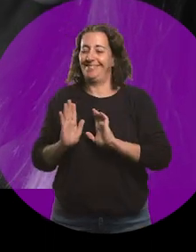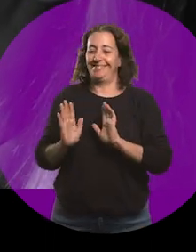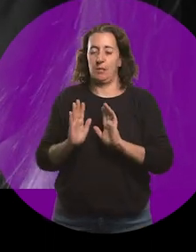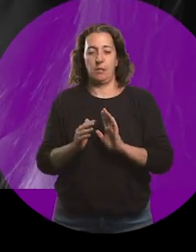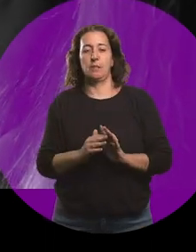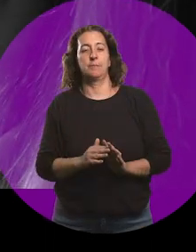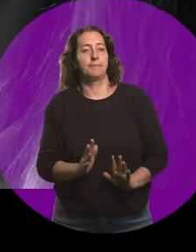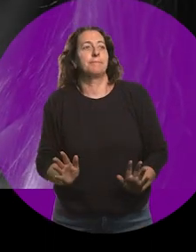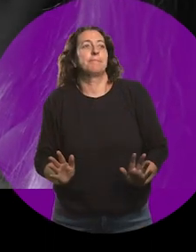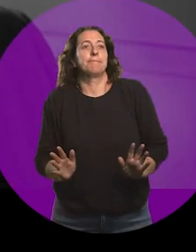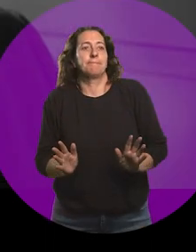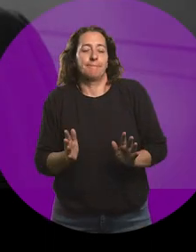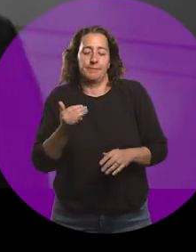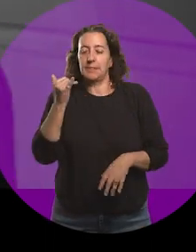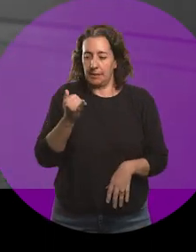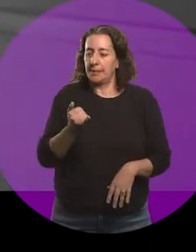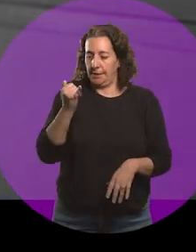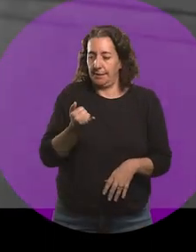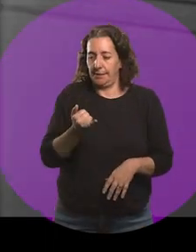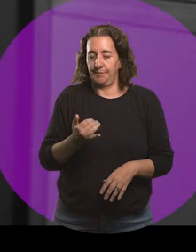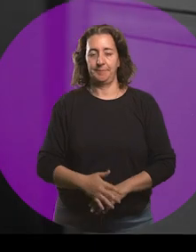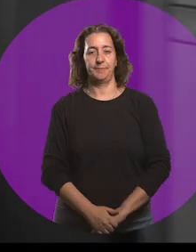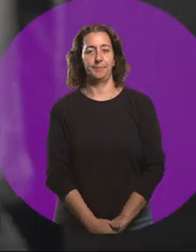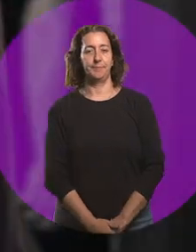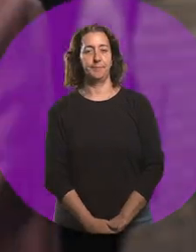Sí, rey, rey. Vende, María, paf.